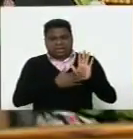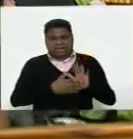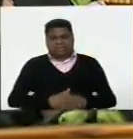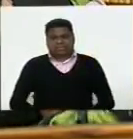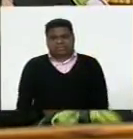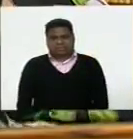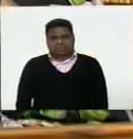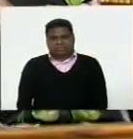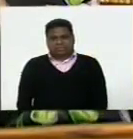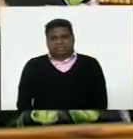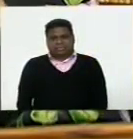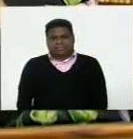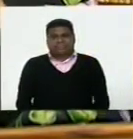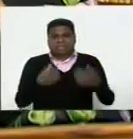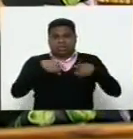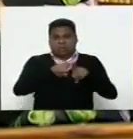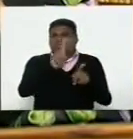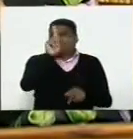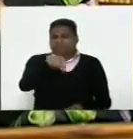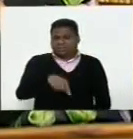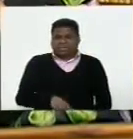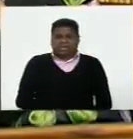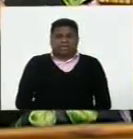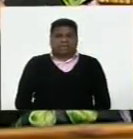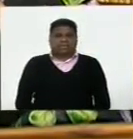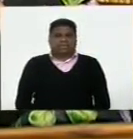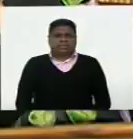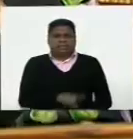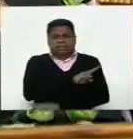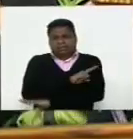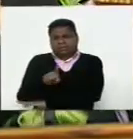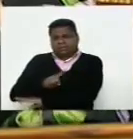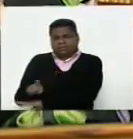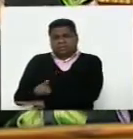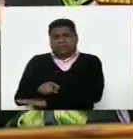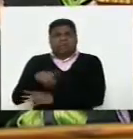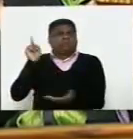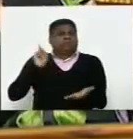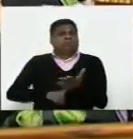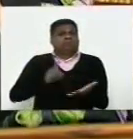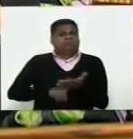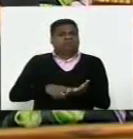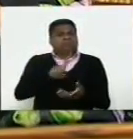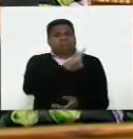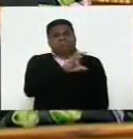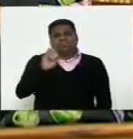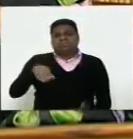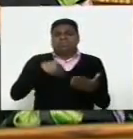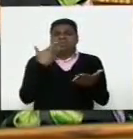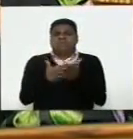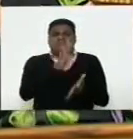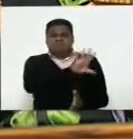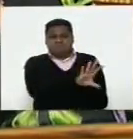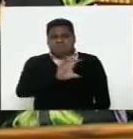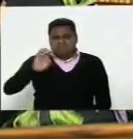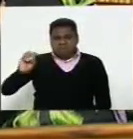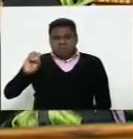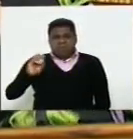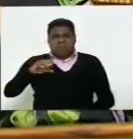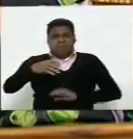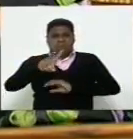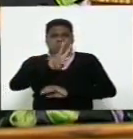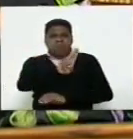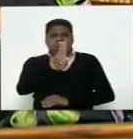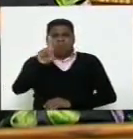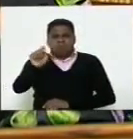constituyente. De igual forma, serán sancionadas con multa de 100 a 500 unidades